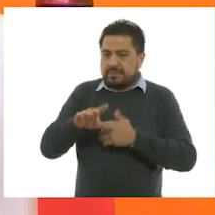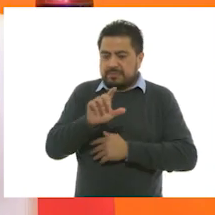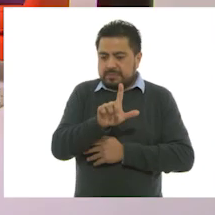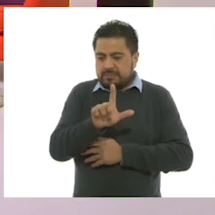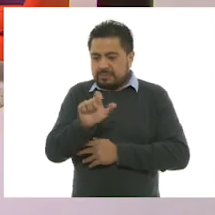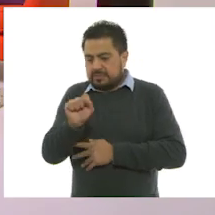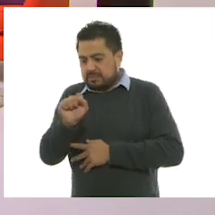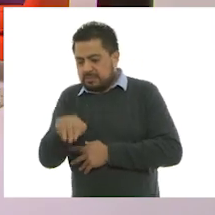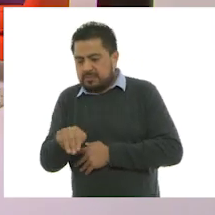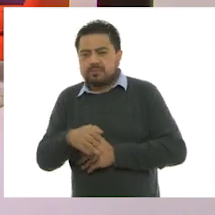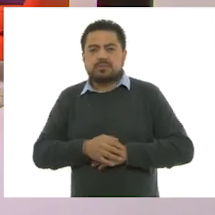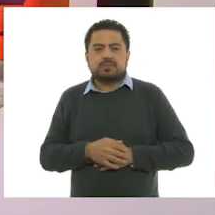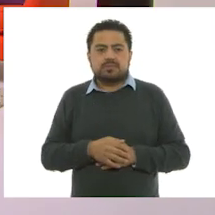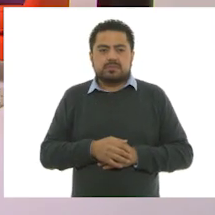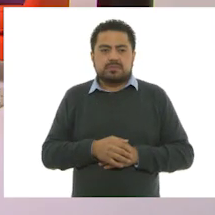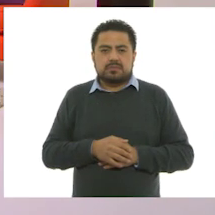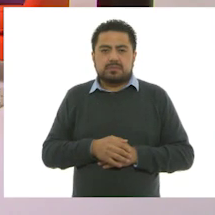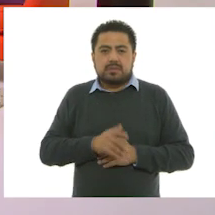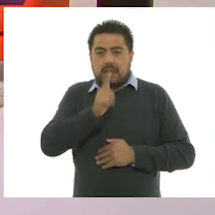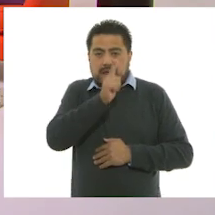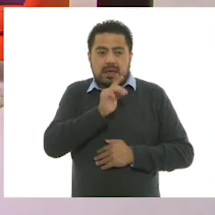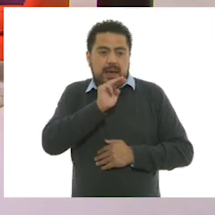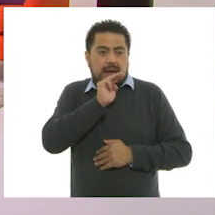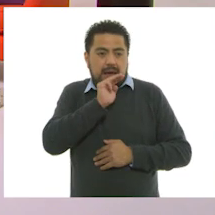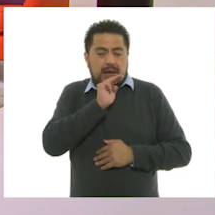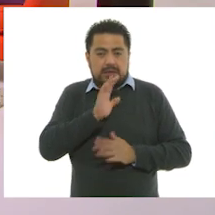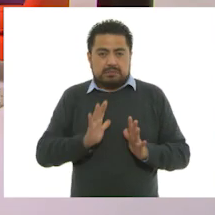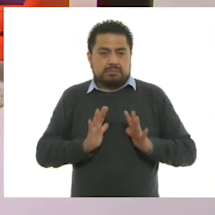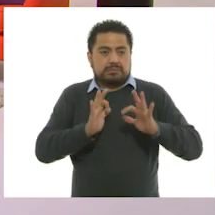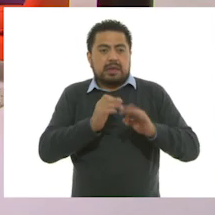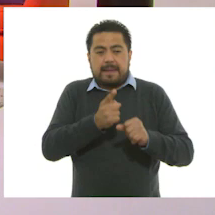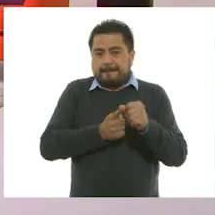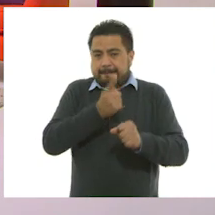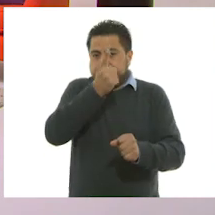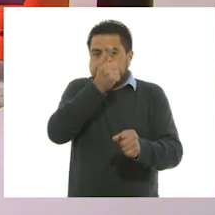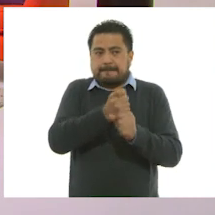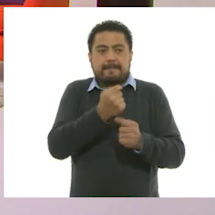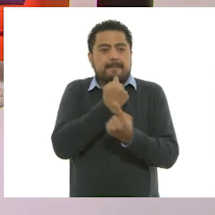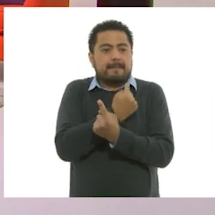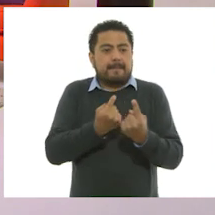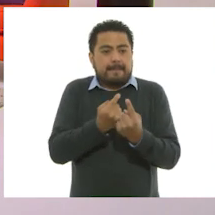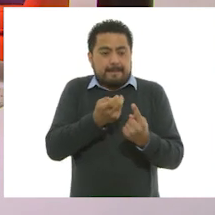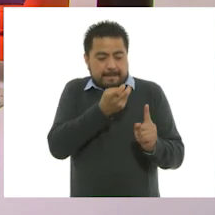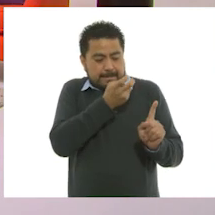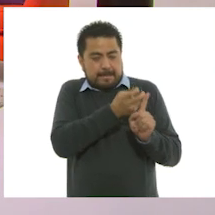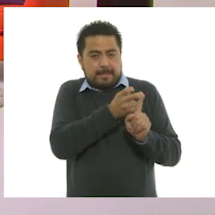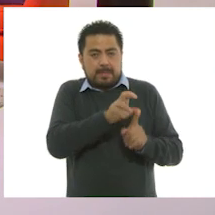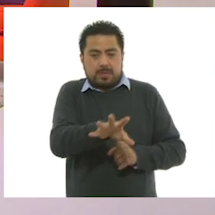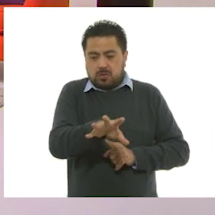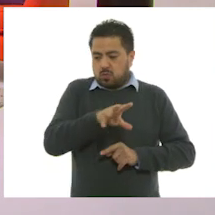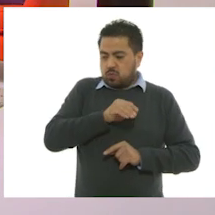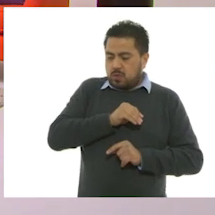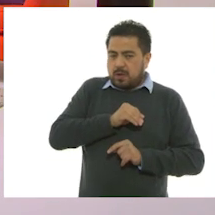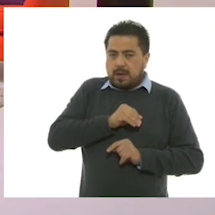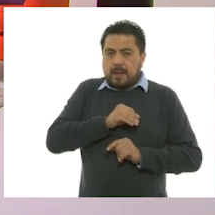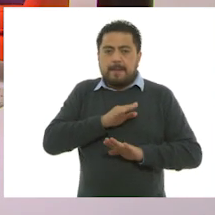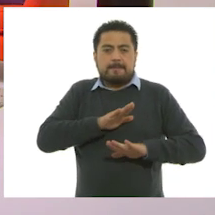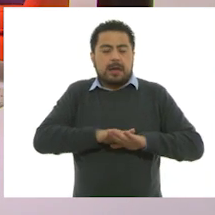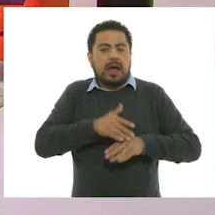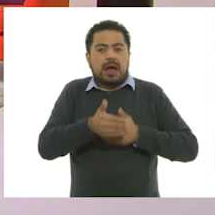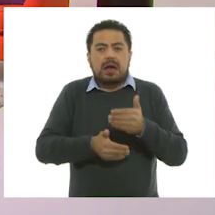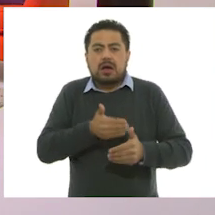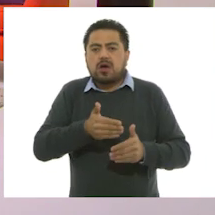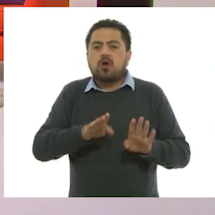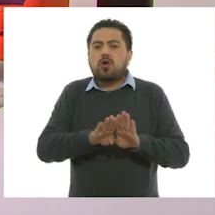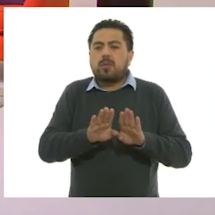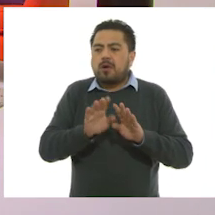mexicana? La lengua materna o nativa es la primera que la niña o el niño adquiere de forma orgánica a partir de